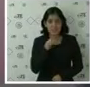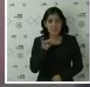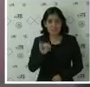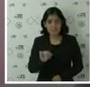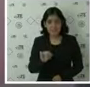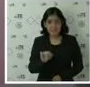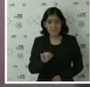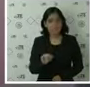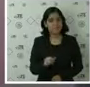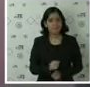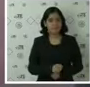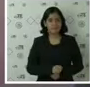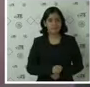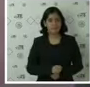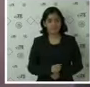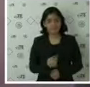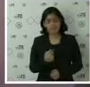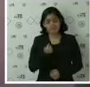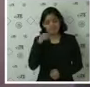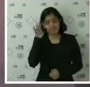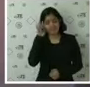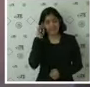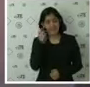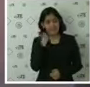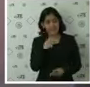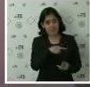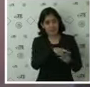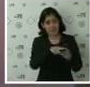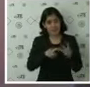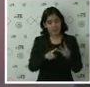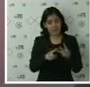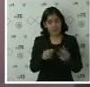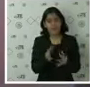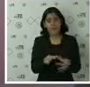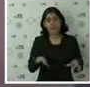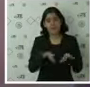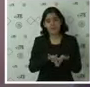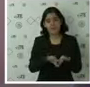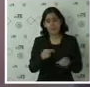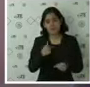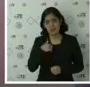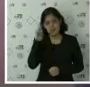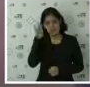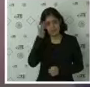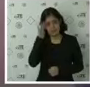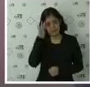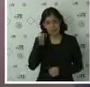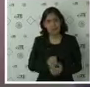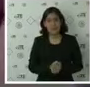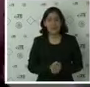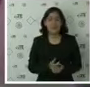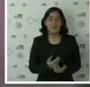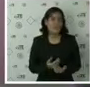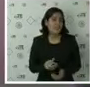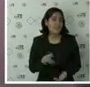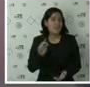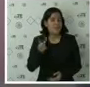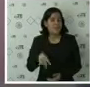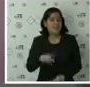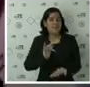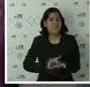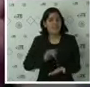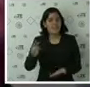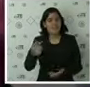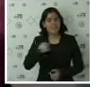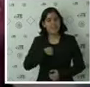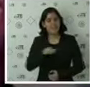los 3 puntos más importantes para mí de retomar dentro de todo este webinar y pues agradecerles nuevamente la oportunidad de